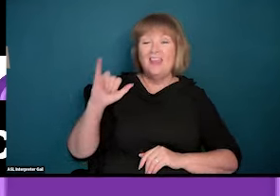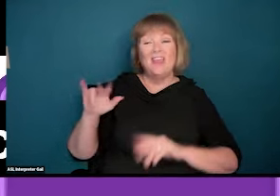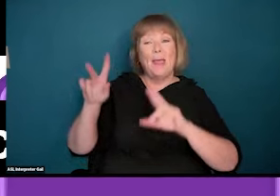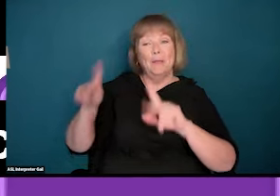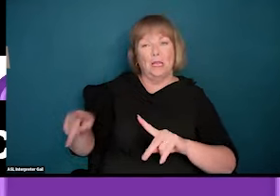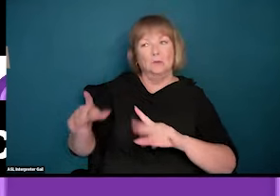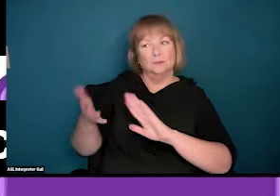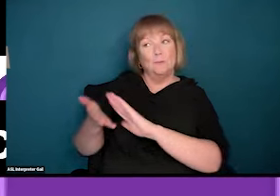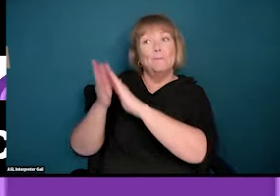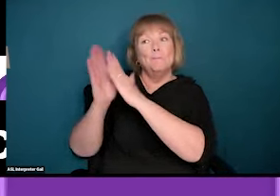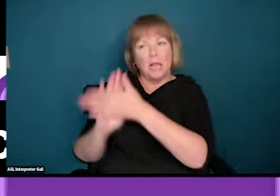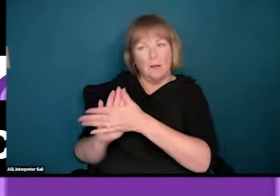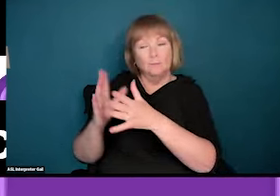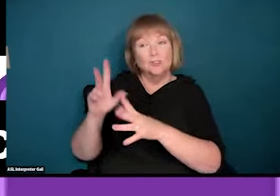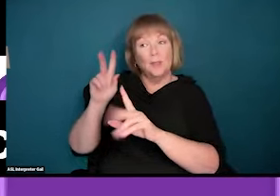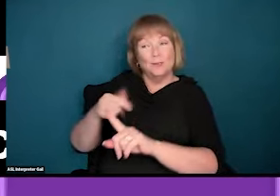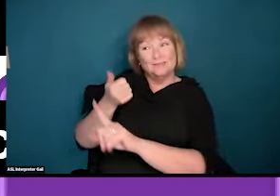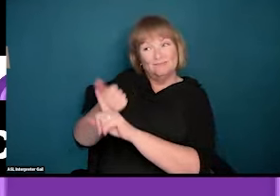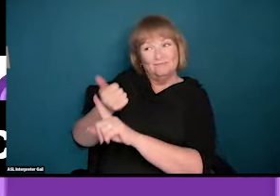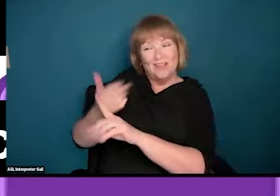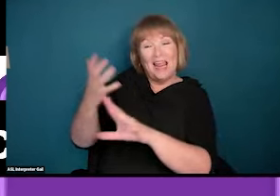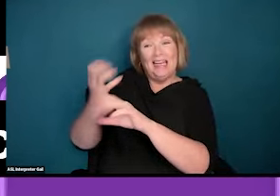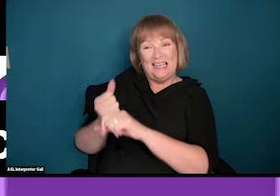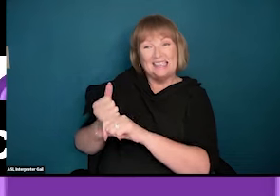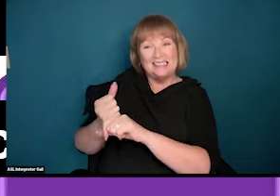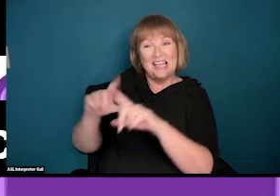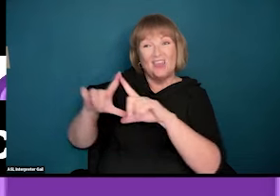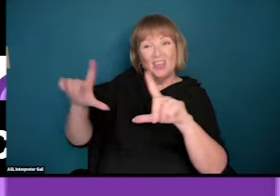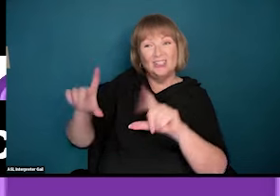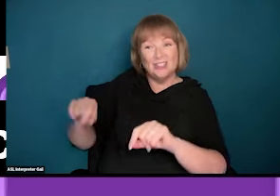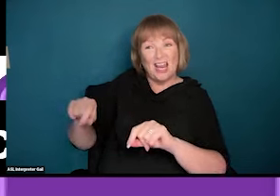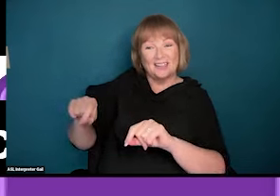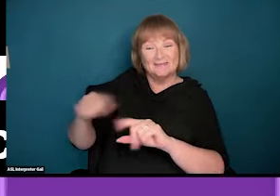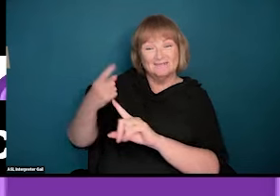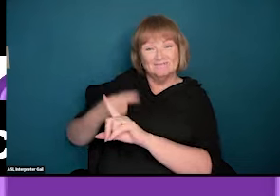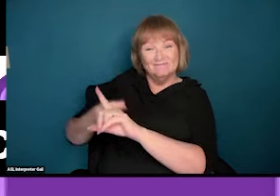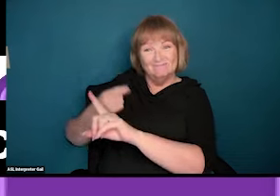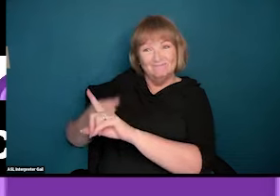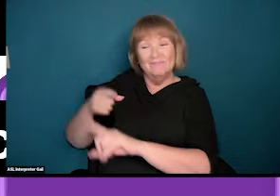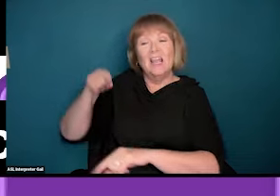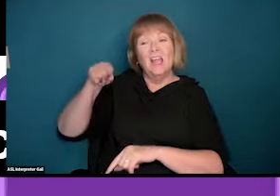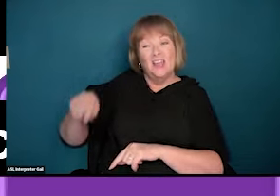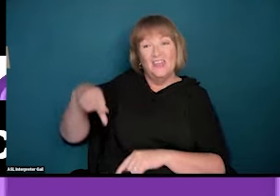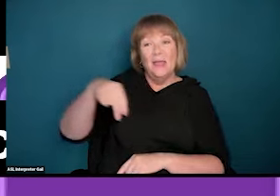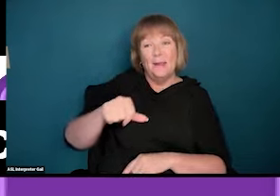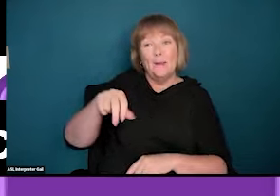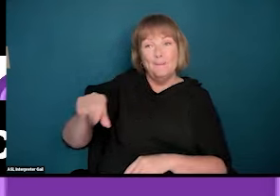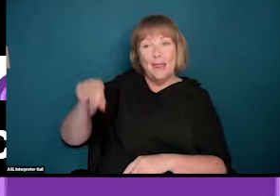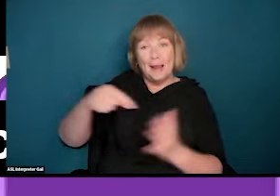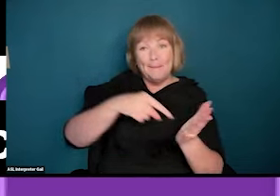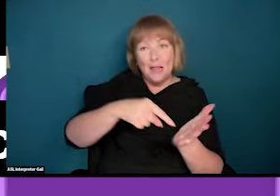que paga es la persona que directamente reciba todo este es el cheque de seguridad social